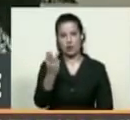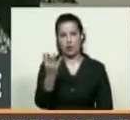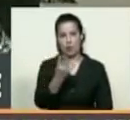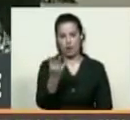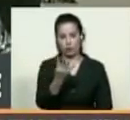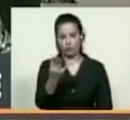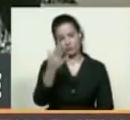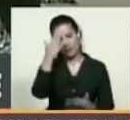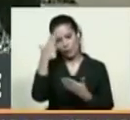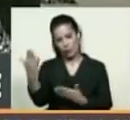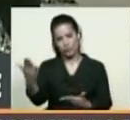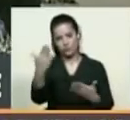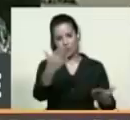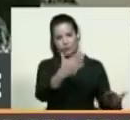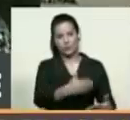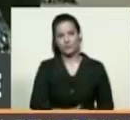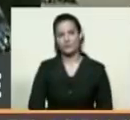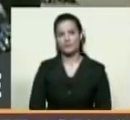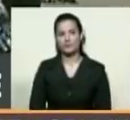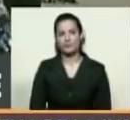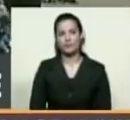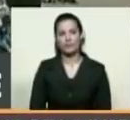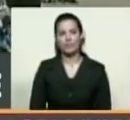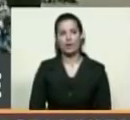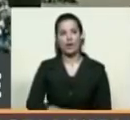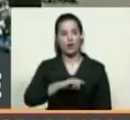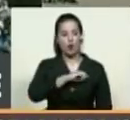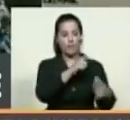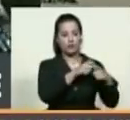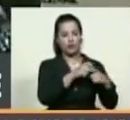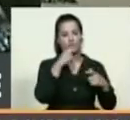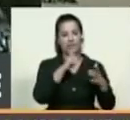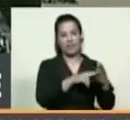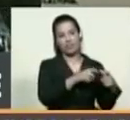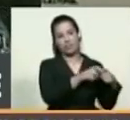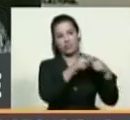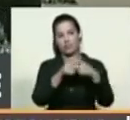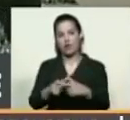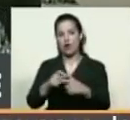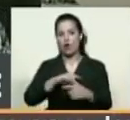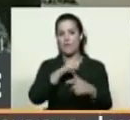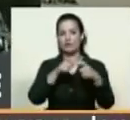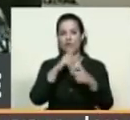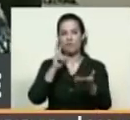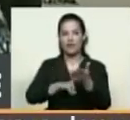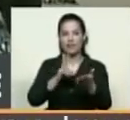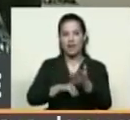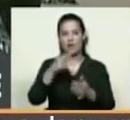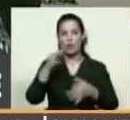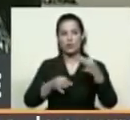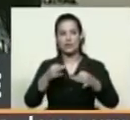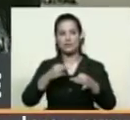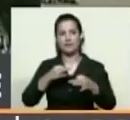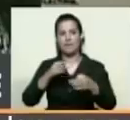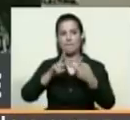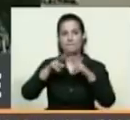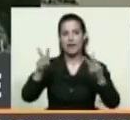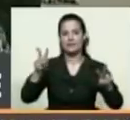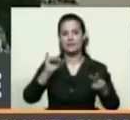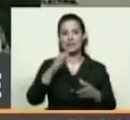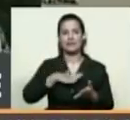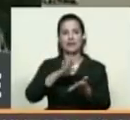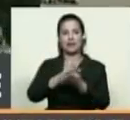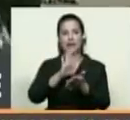venido hoy, la Comisión para la Verdad, para la Justicia, para la Paz y para la Tranquilidad Pública,